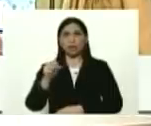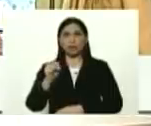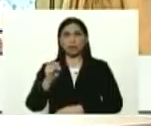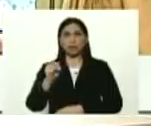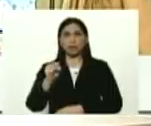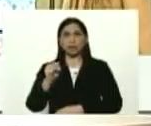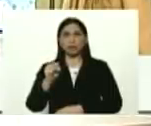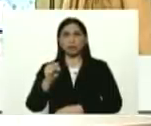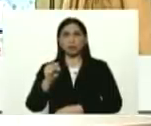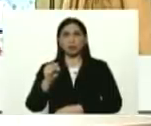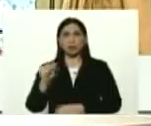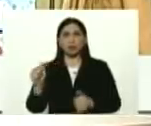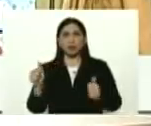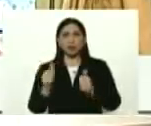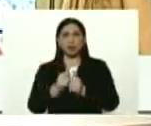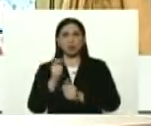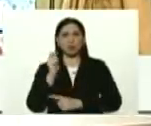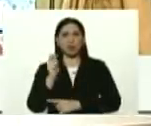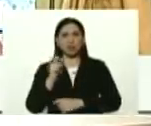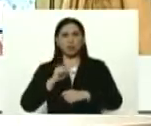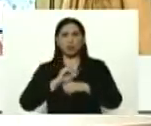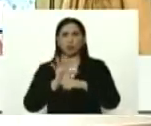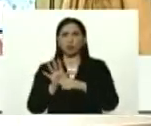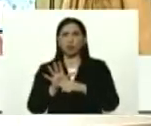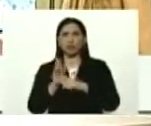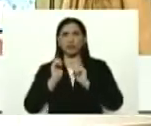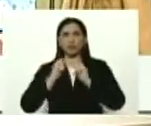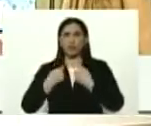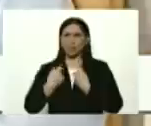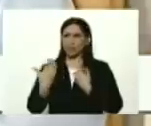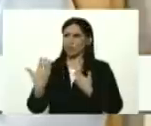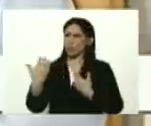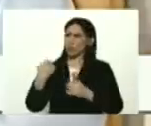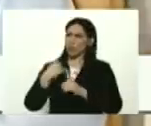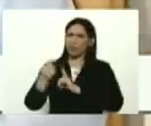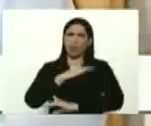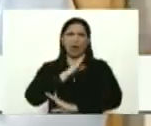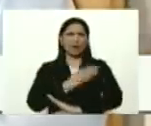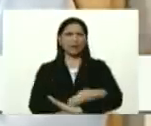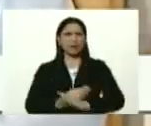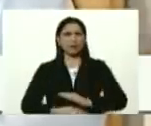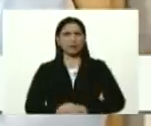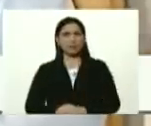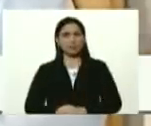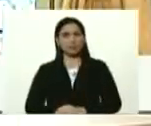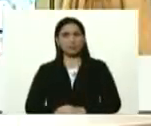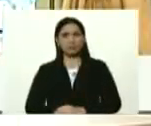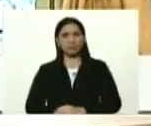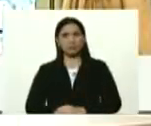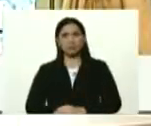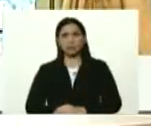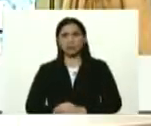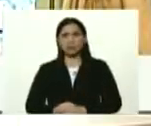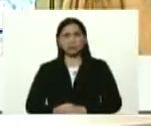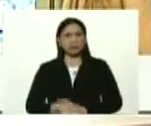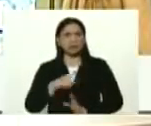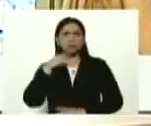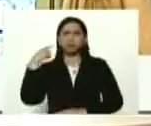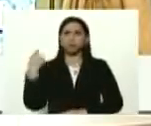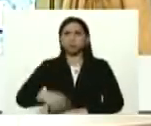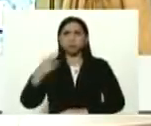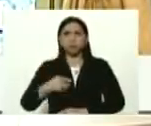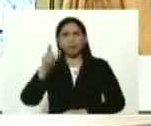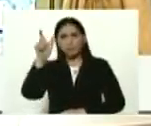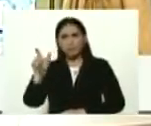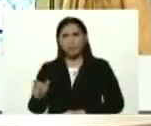con un tipo de coronavirus, Aristóbulo, agresivo, se traga y mata al paciente en cuatro